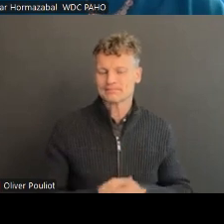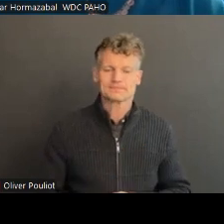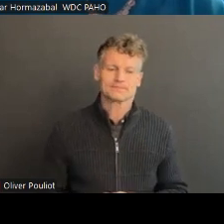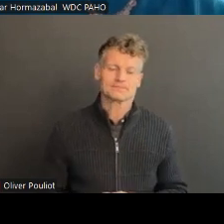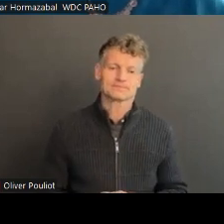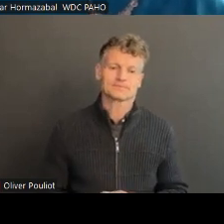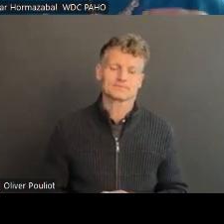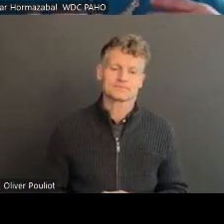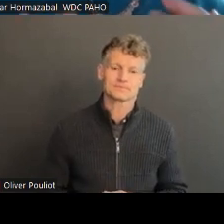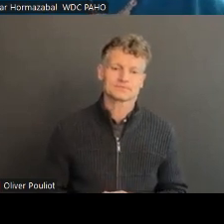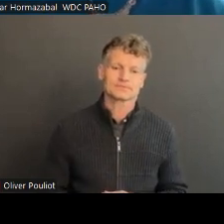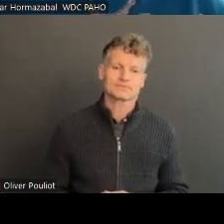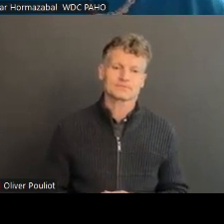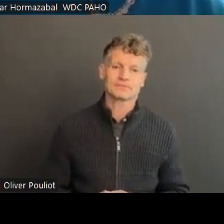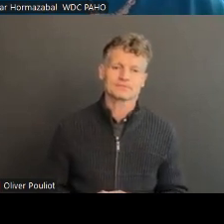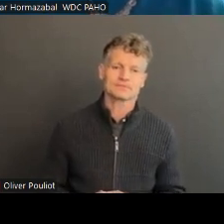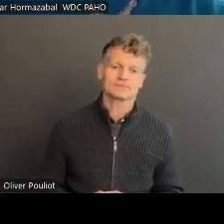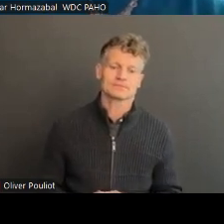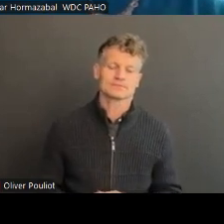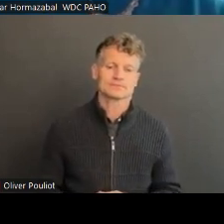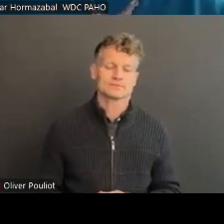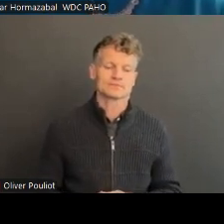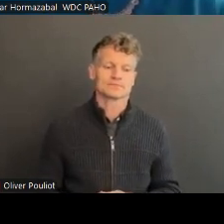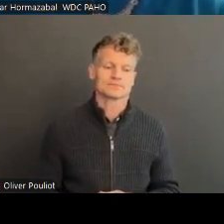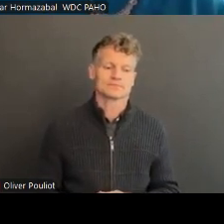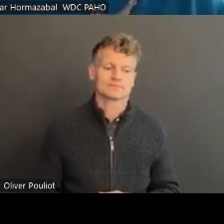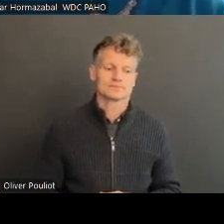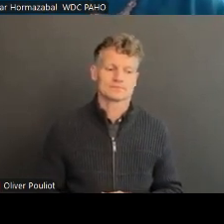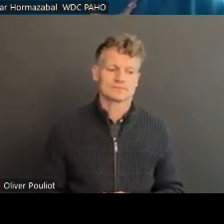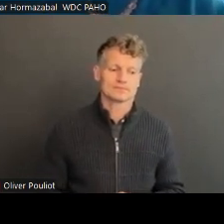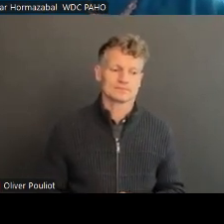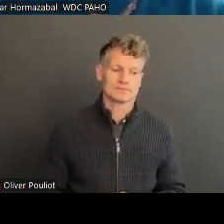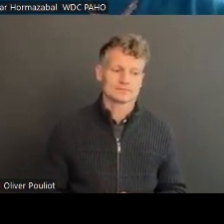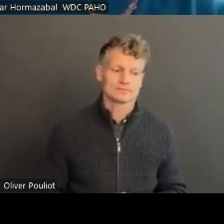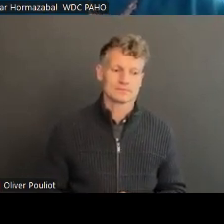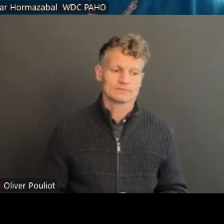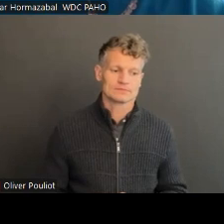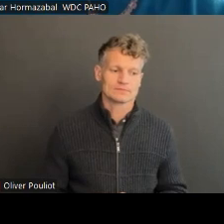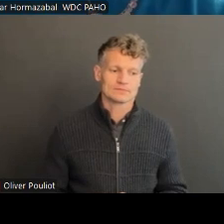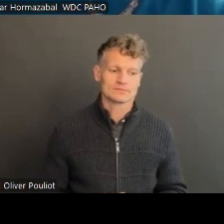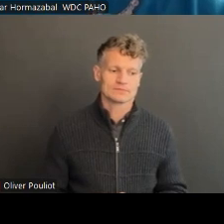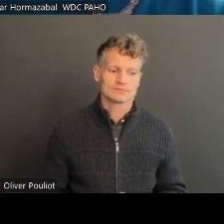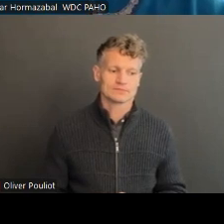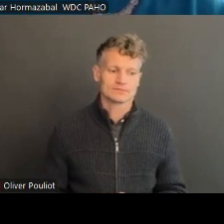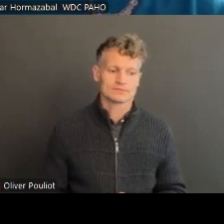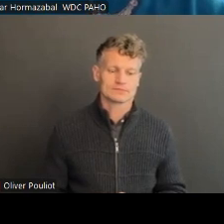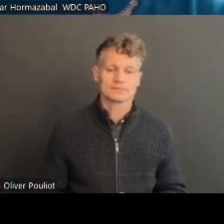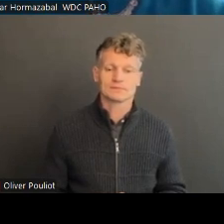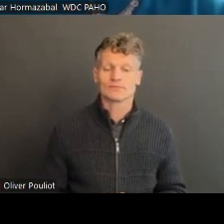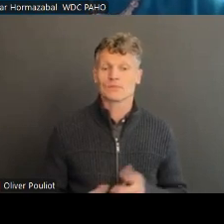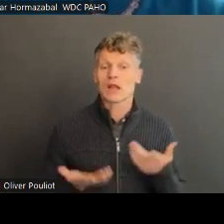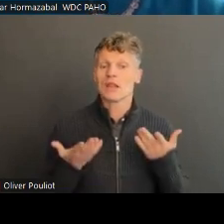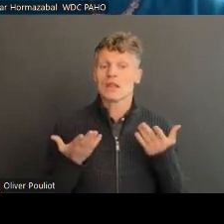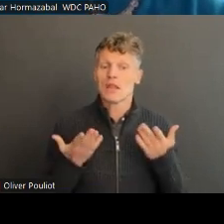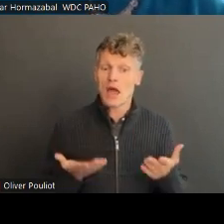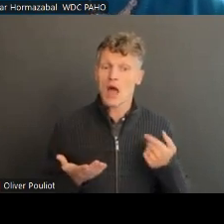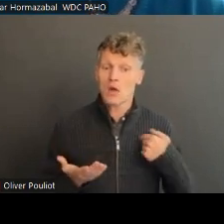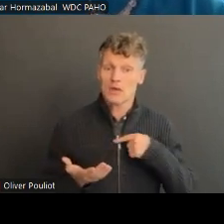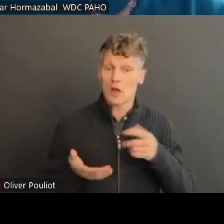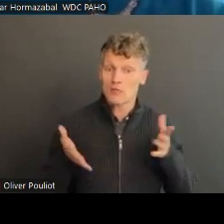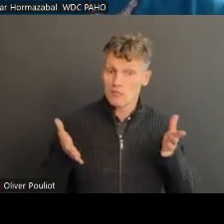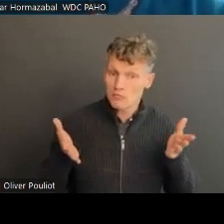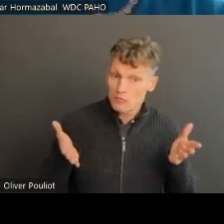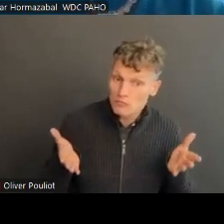necesario cómo promover y fortalecer un enfoque integral en el abordaje de las inequidades, que fuera algo que nos sirviera en una